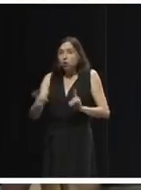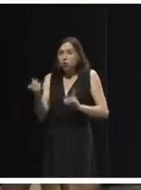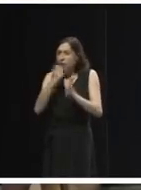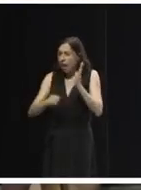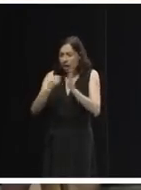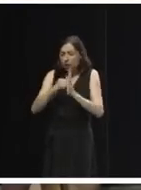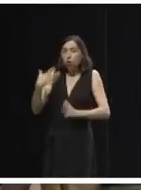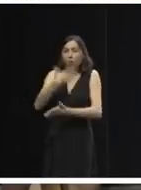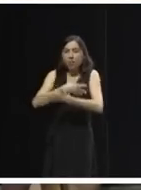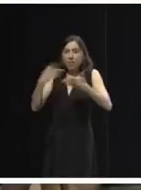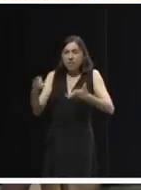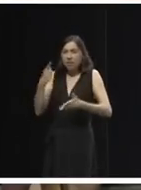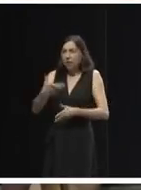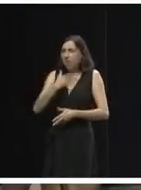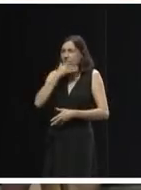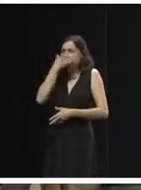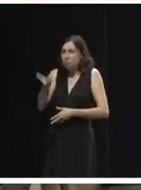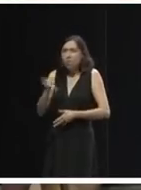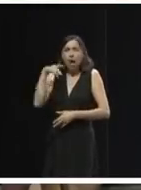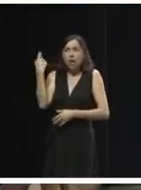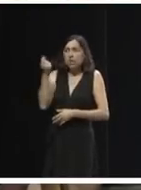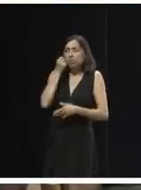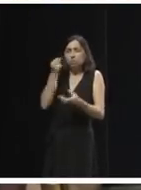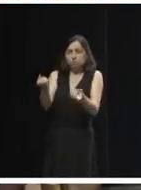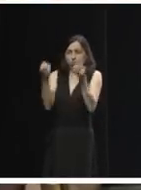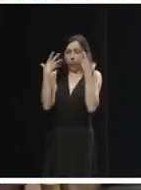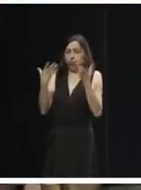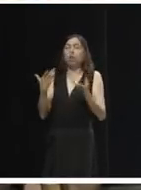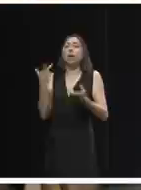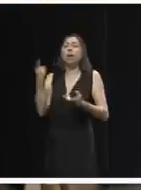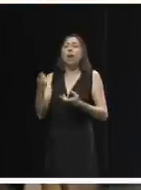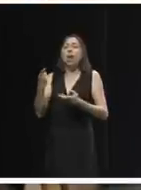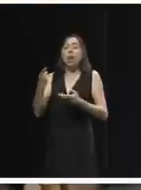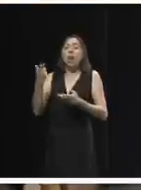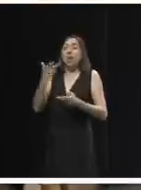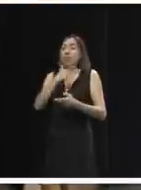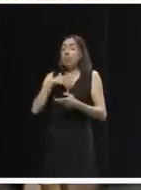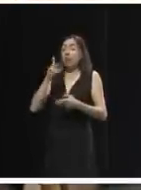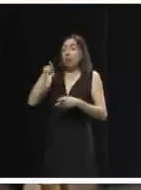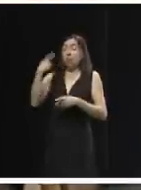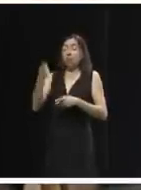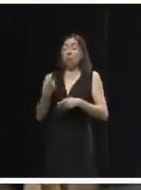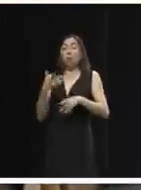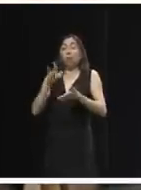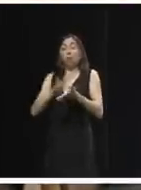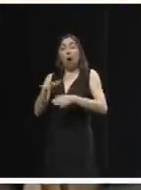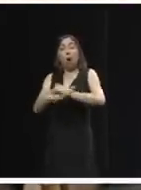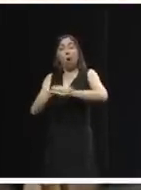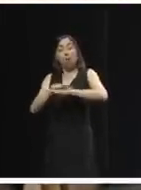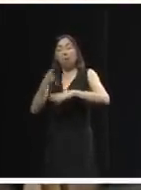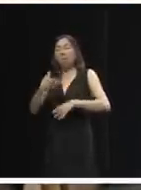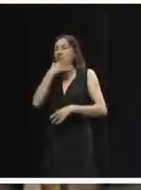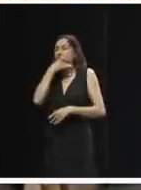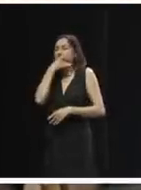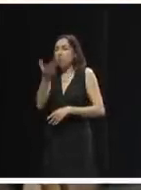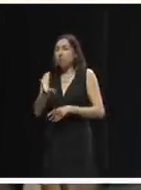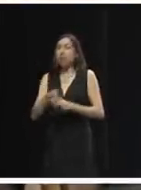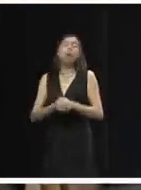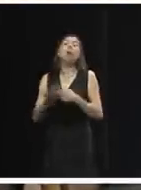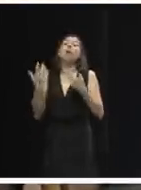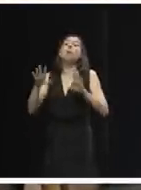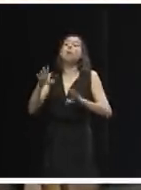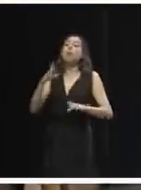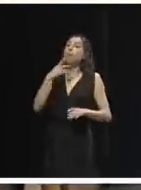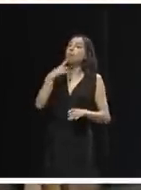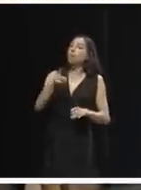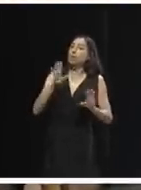es una vergüenza para alguien que quiere presidir la Moncloa, es una vergüenza. Pero lo que nos dice es, bueno, lo voy a